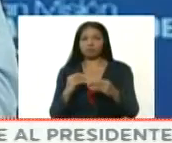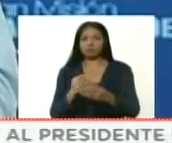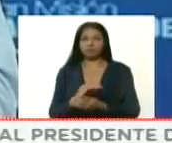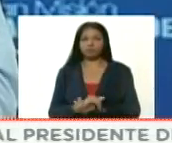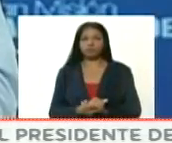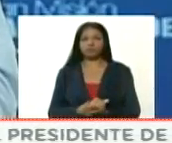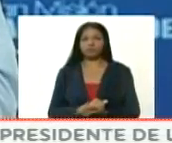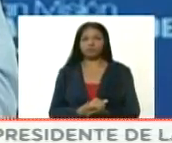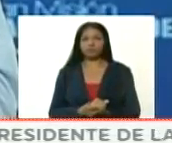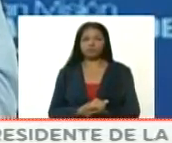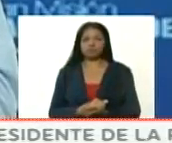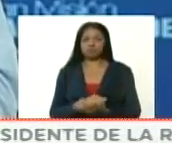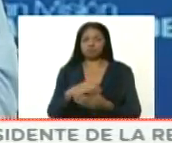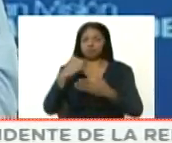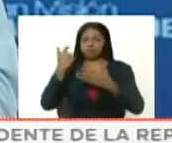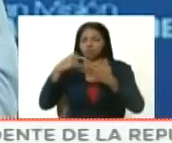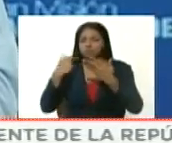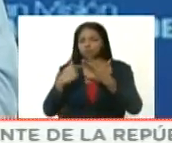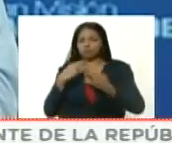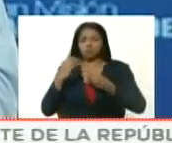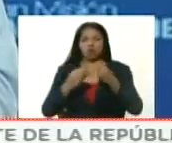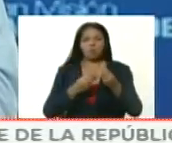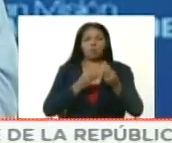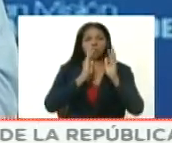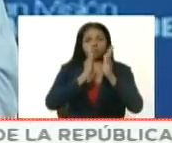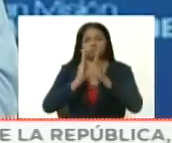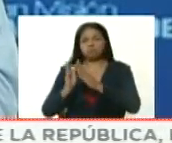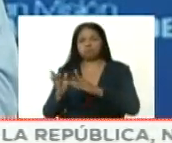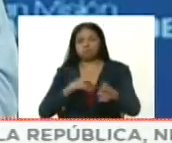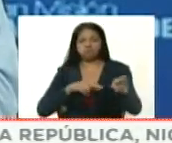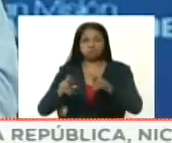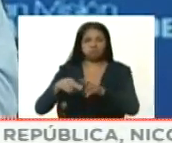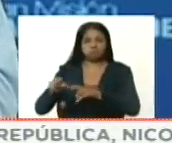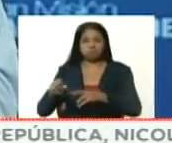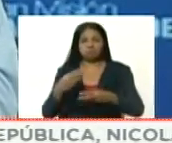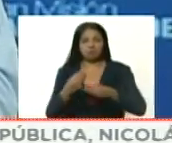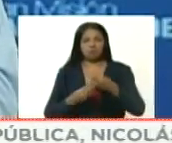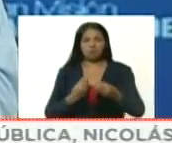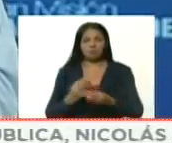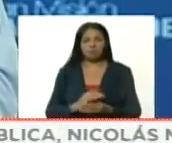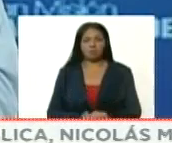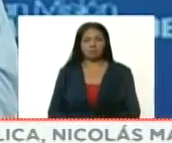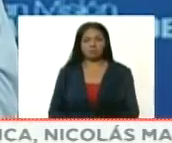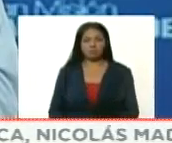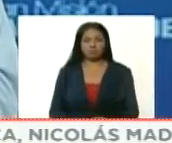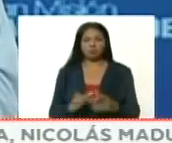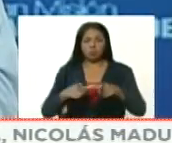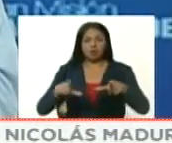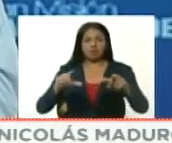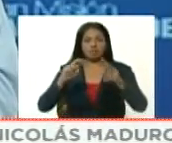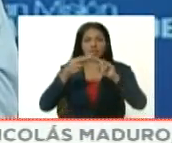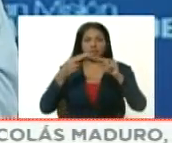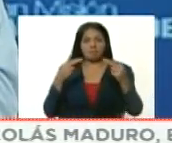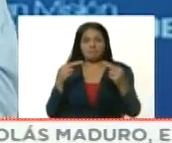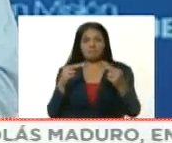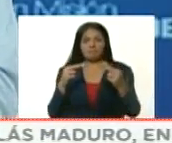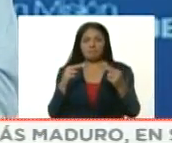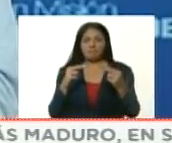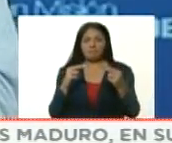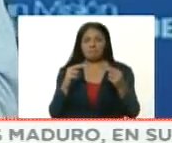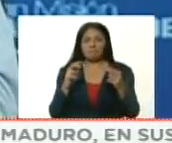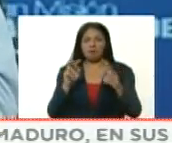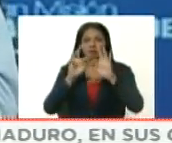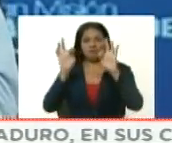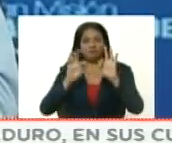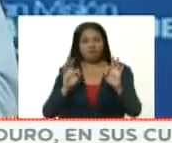los vértices de los cuadrantes de paz, los tipos de cuadrantes, hay tipos